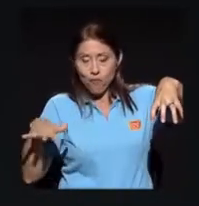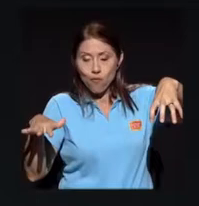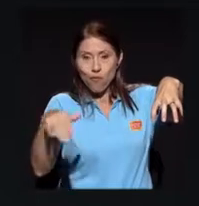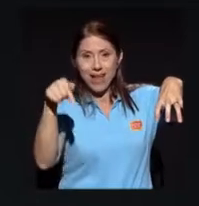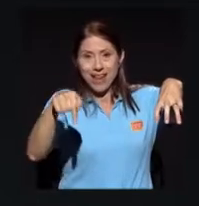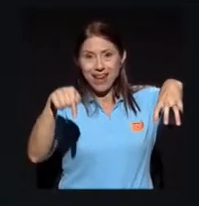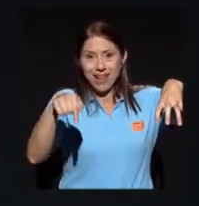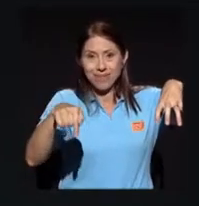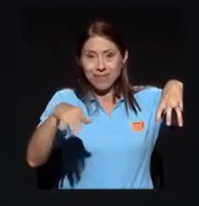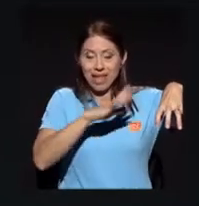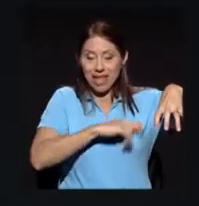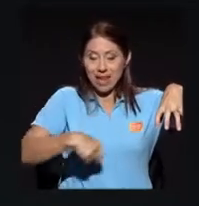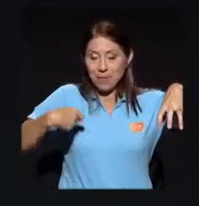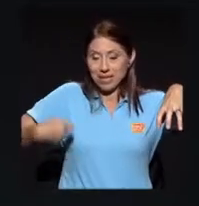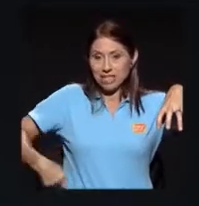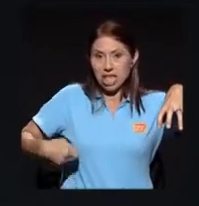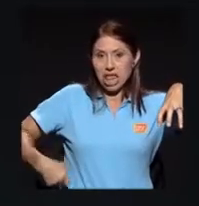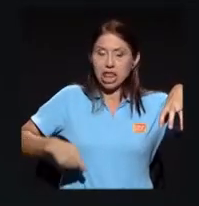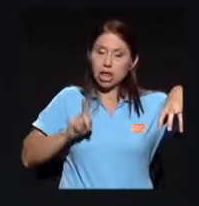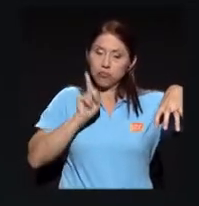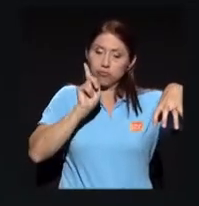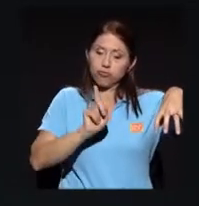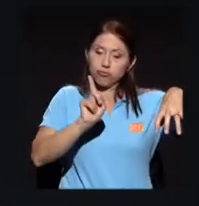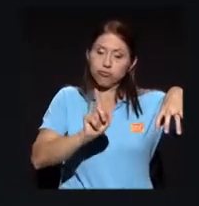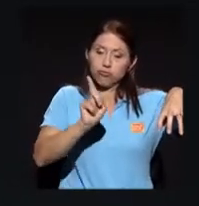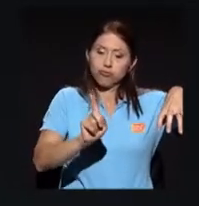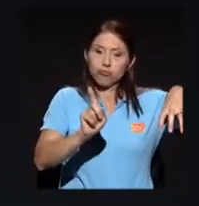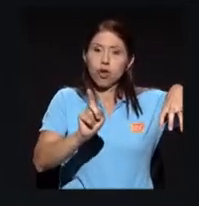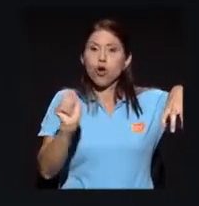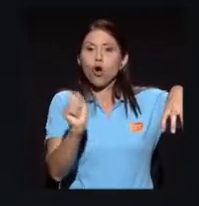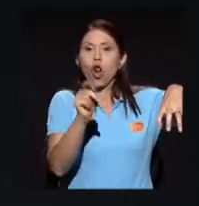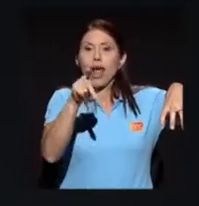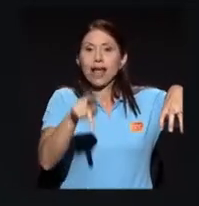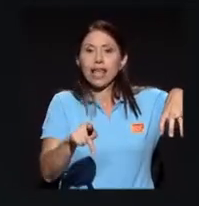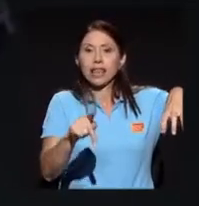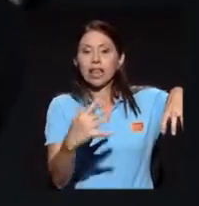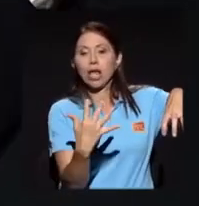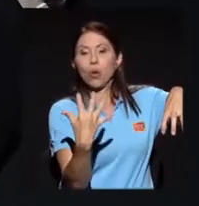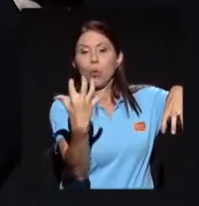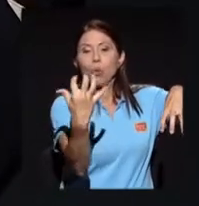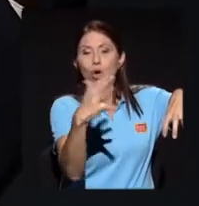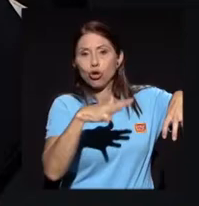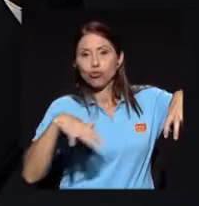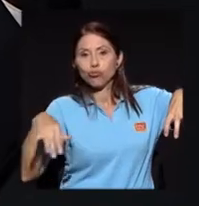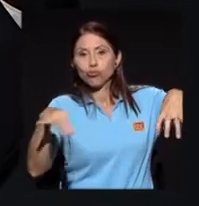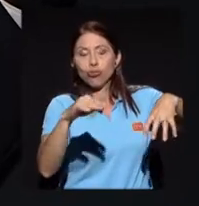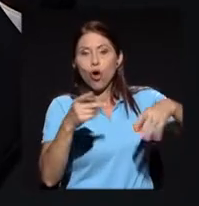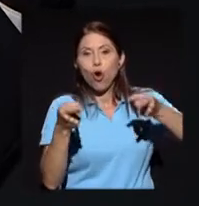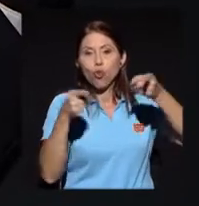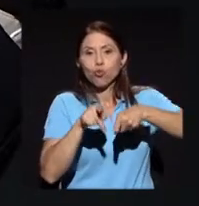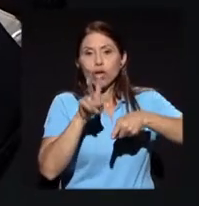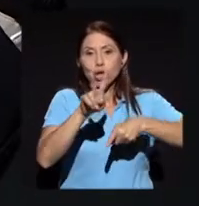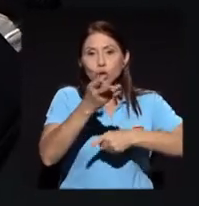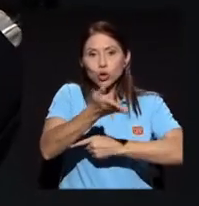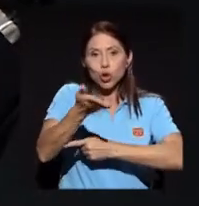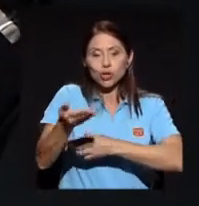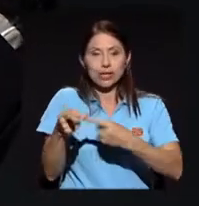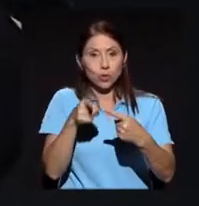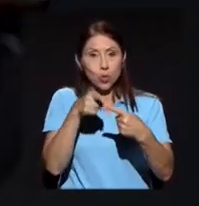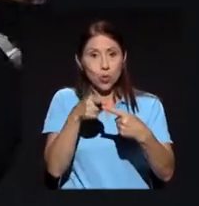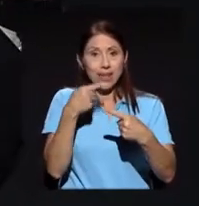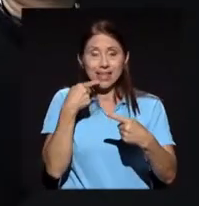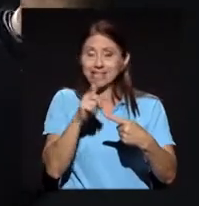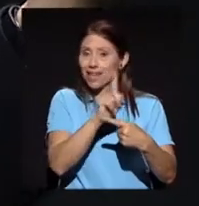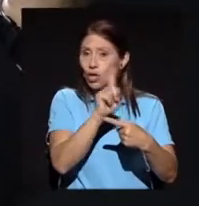presidente se reúne con la gente dice que ocurren dos cosas una dice que que no hay que estar en contra del